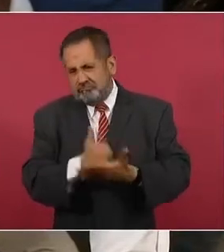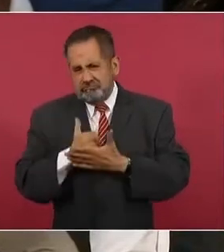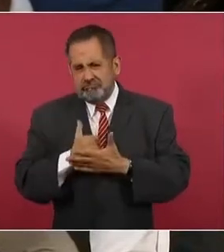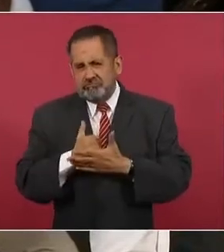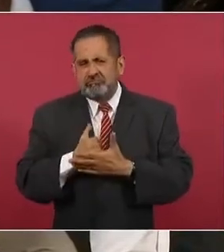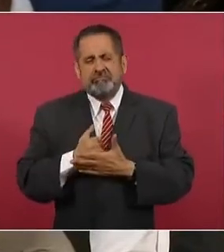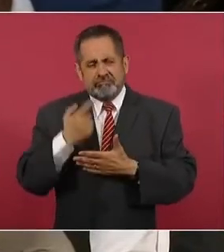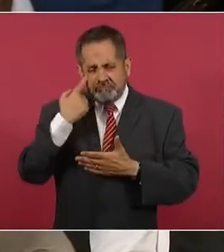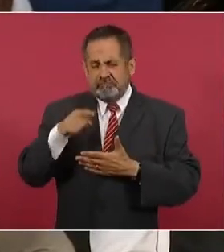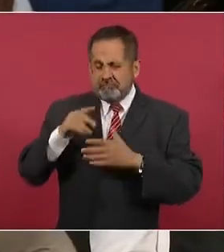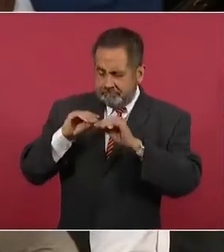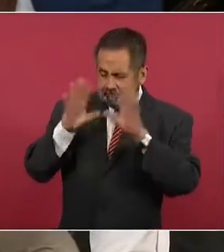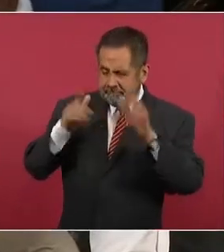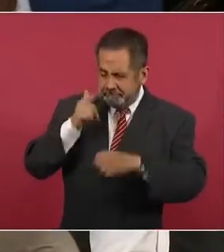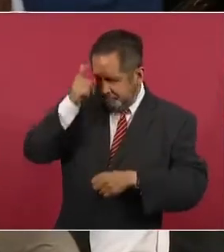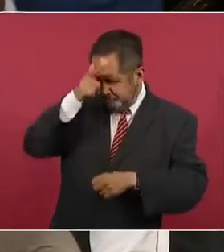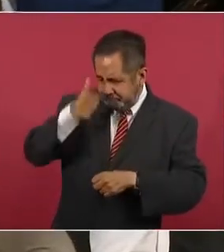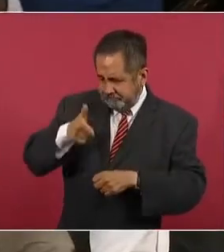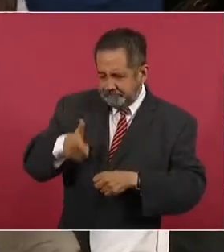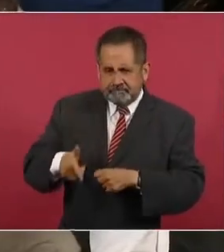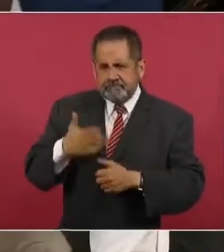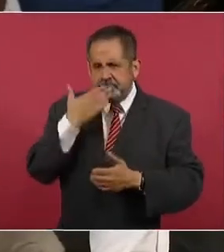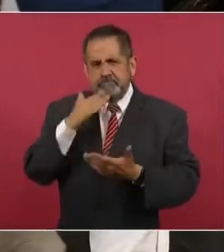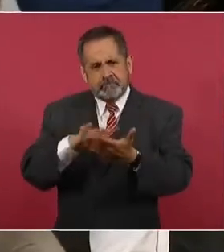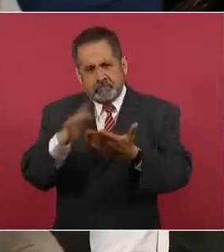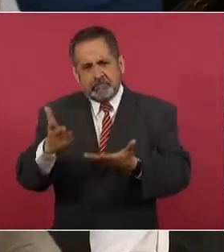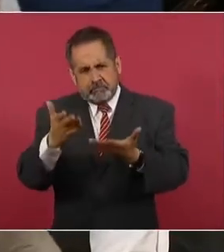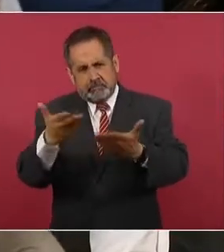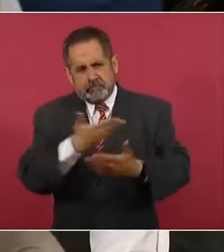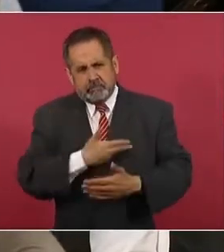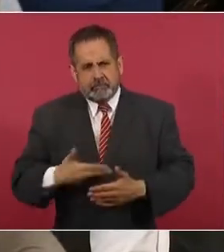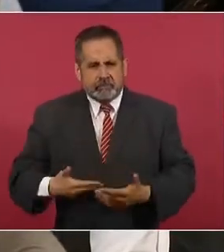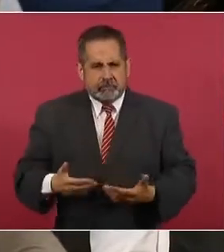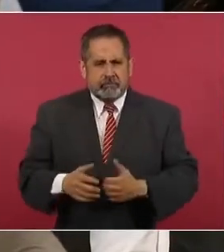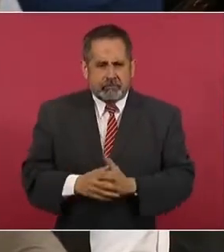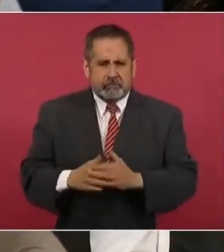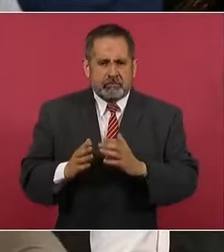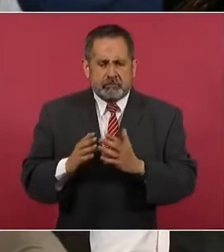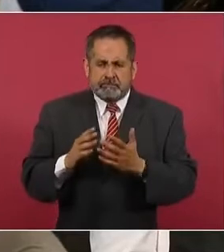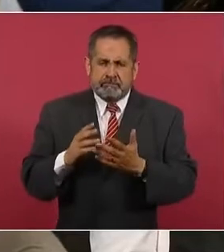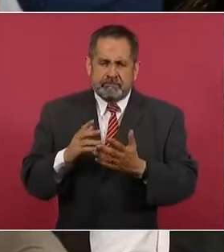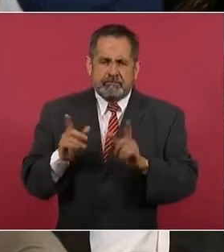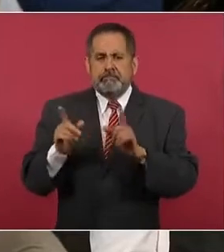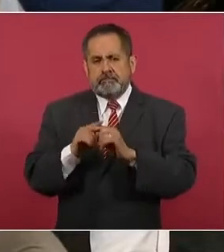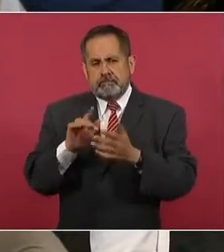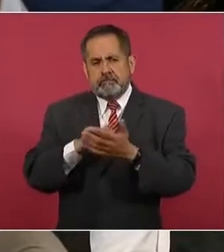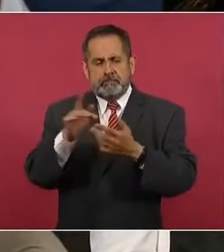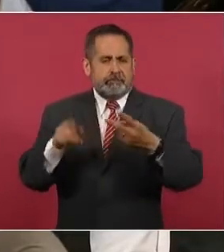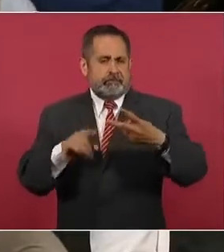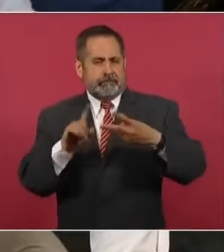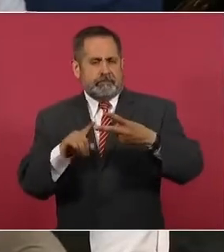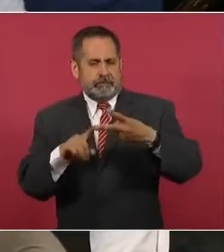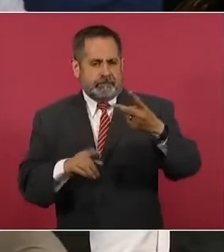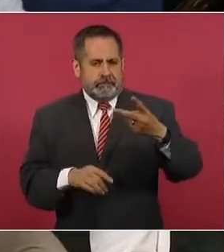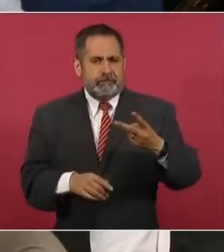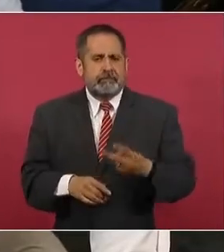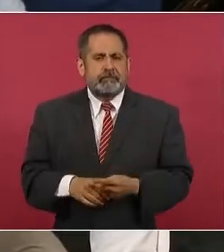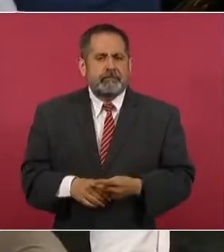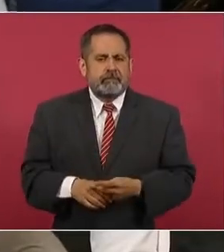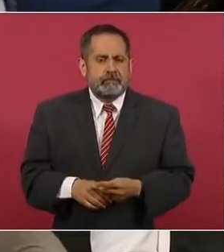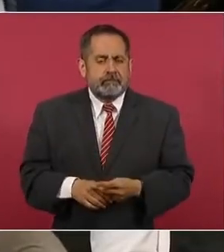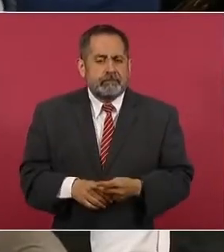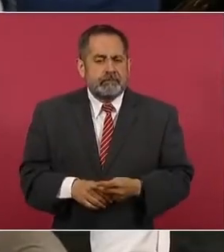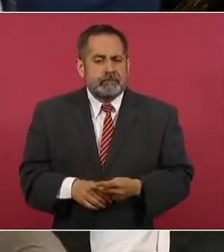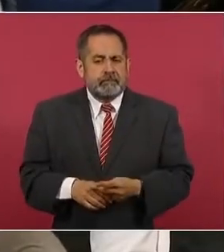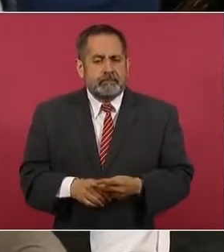a despejar y encontrar todo esto. Gracias. Esta es mi participación rápida. La segunda, También